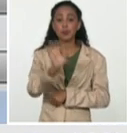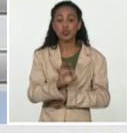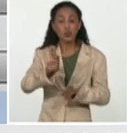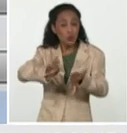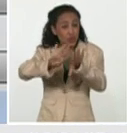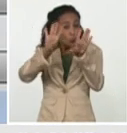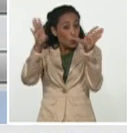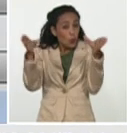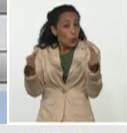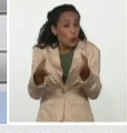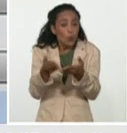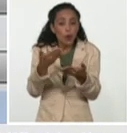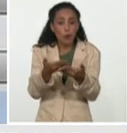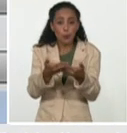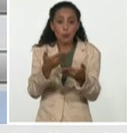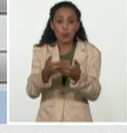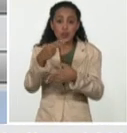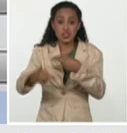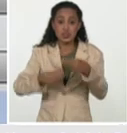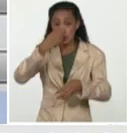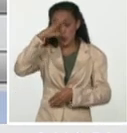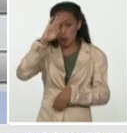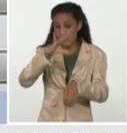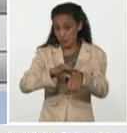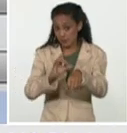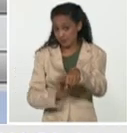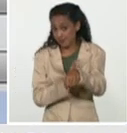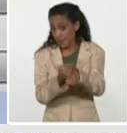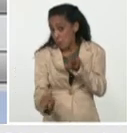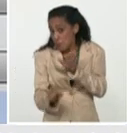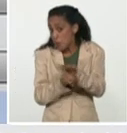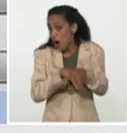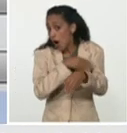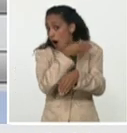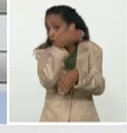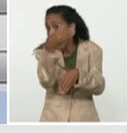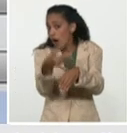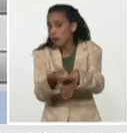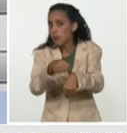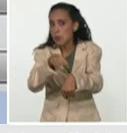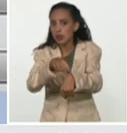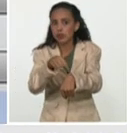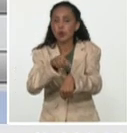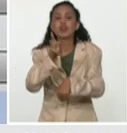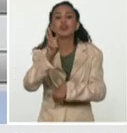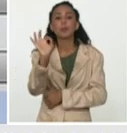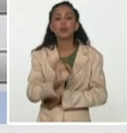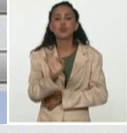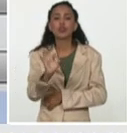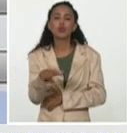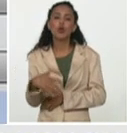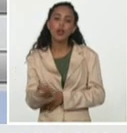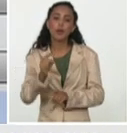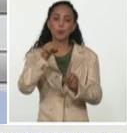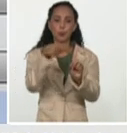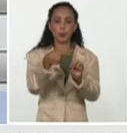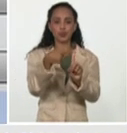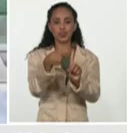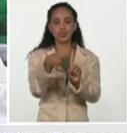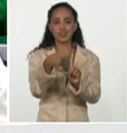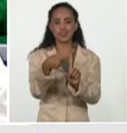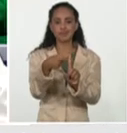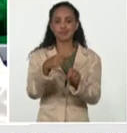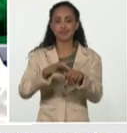muestras procesadas en Cuba desde el inicio de la pandemia pues hayan resultado positivas a la COVID-19.